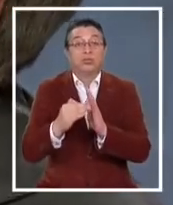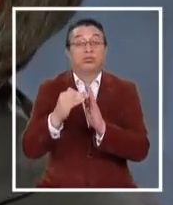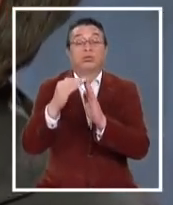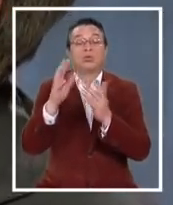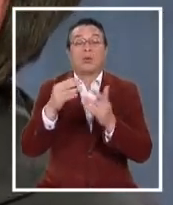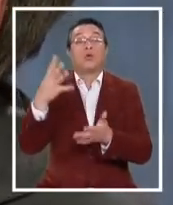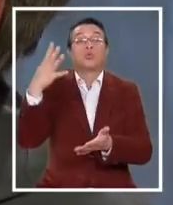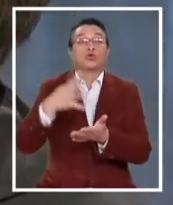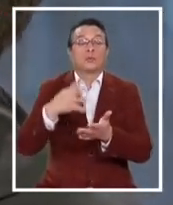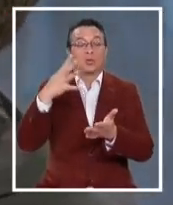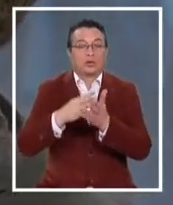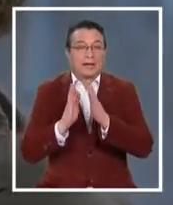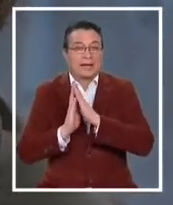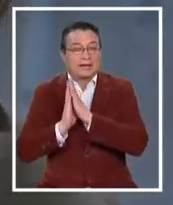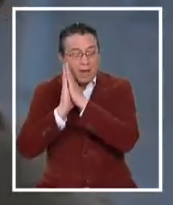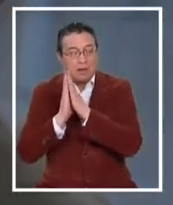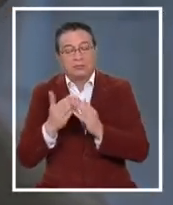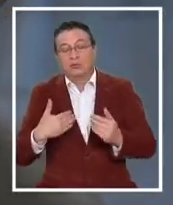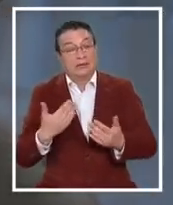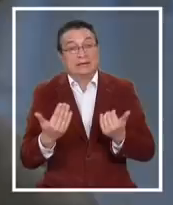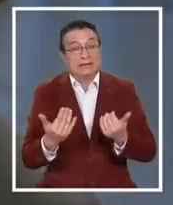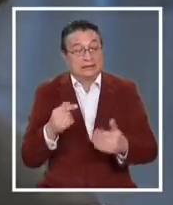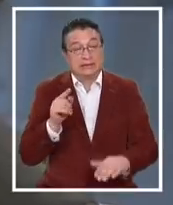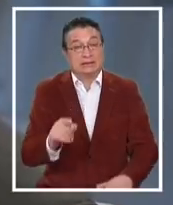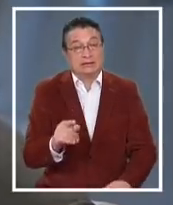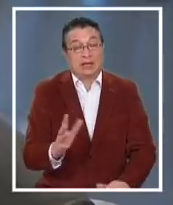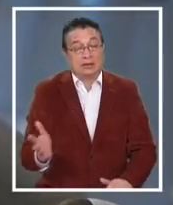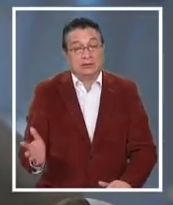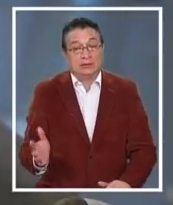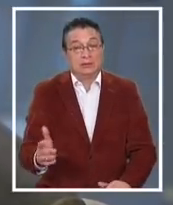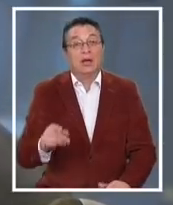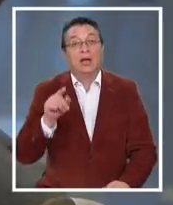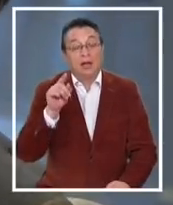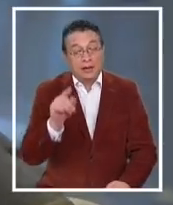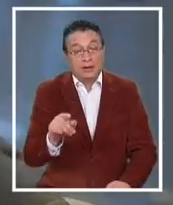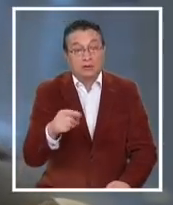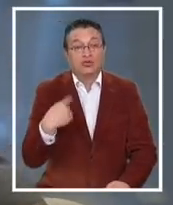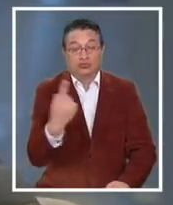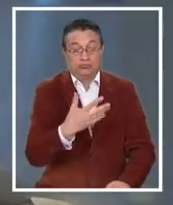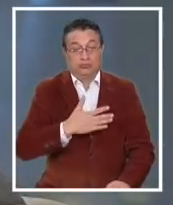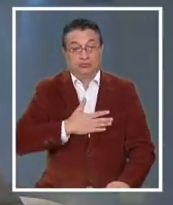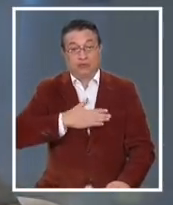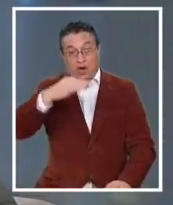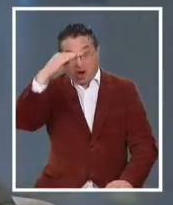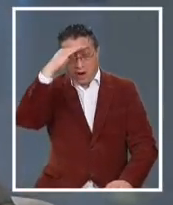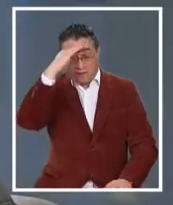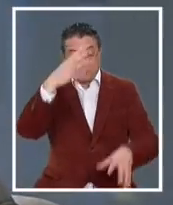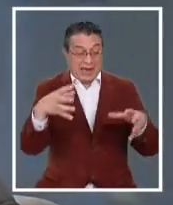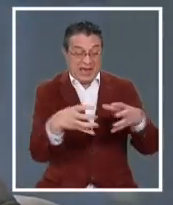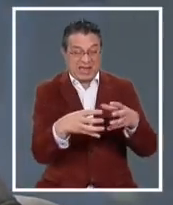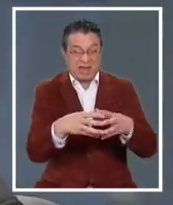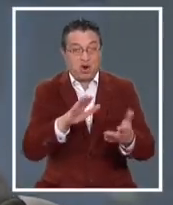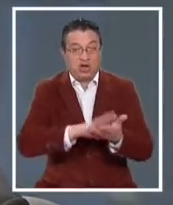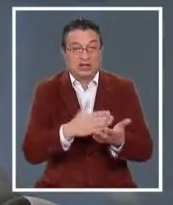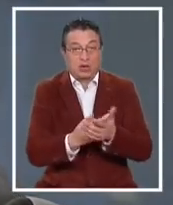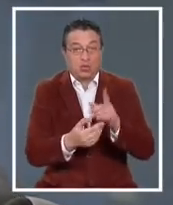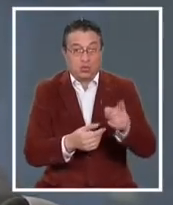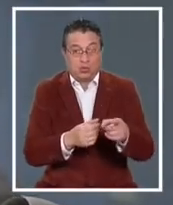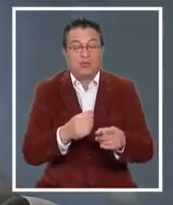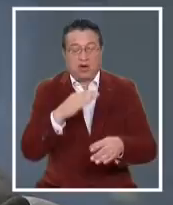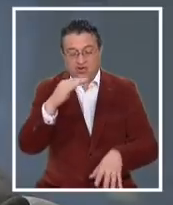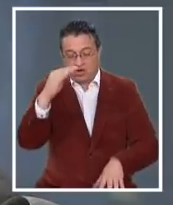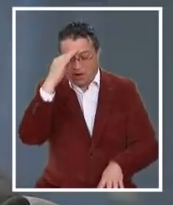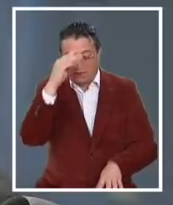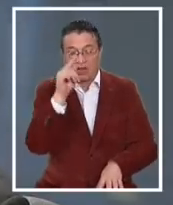alrededor de 4.000 camas, digamos, o más. Y eso... Nosotros confiamos en nuestro equipo de salud. Yo creo que no hay